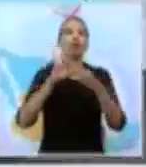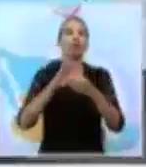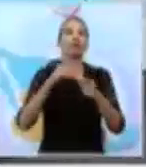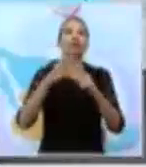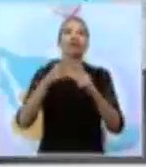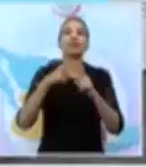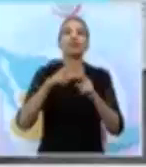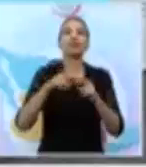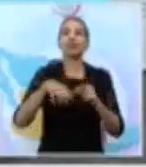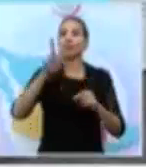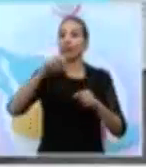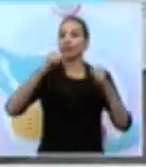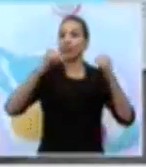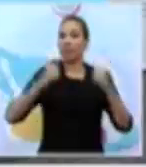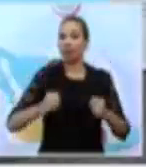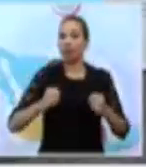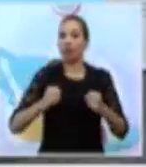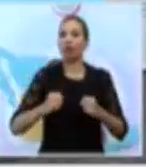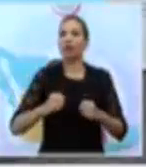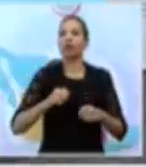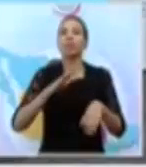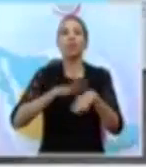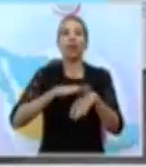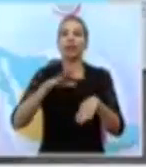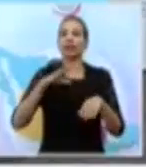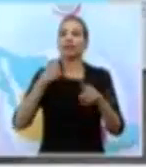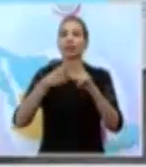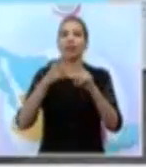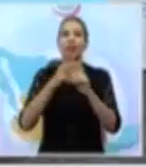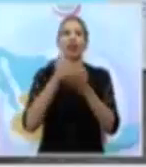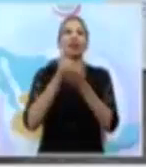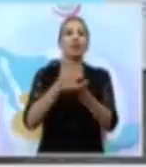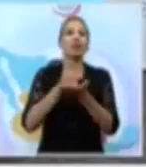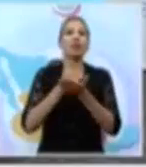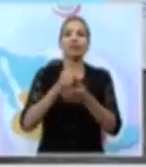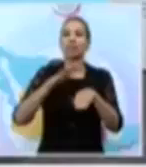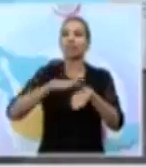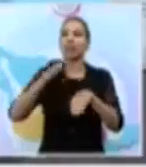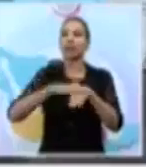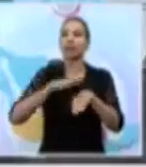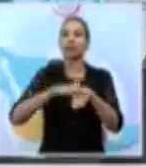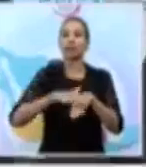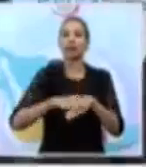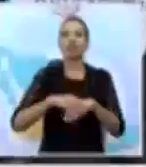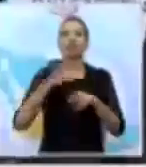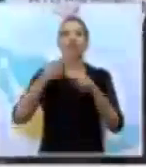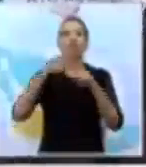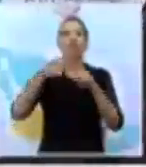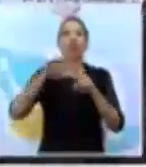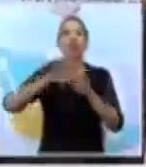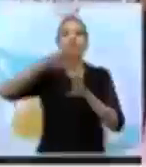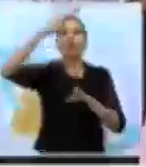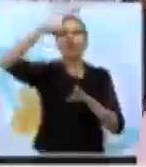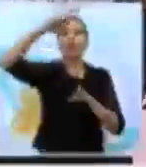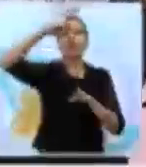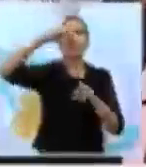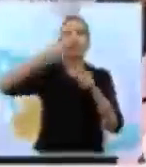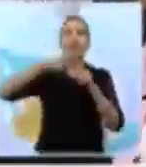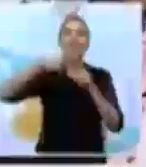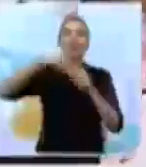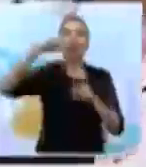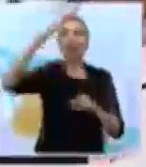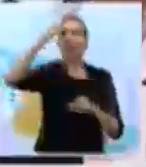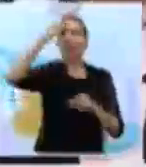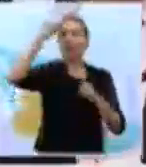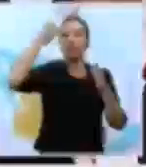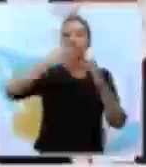última. Seguramente seguiremos compartiendo, Marcia, tu experiencia, tus conocimientos que nos